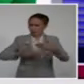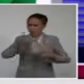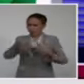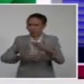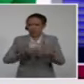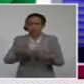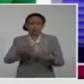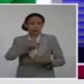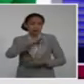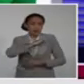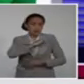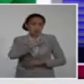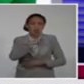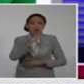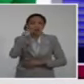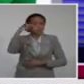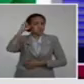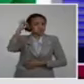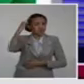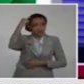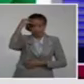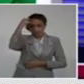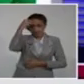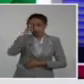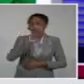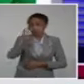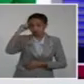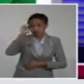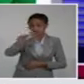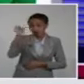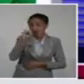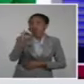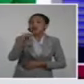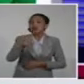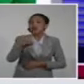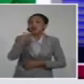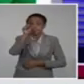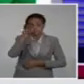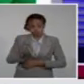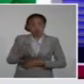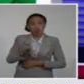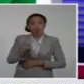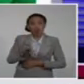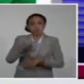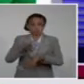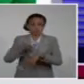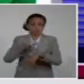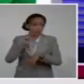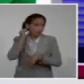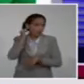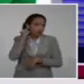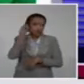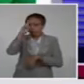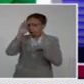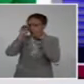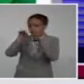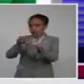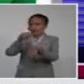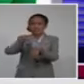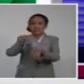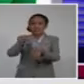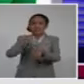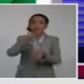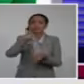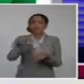infarto cerebral, y esta paciente permaneció ingresada durante 7 días, parte de ellos